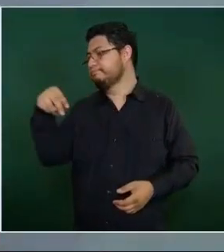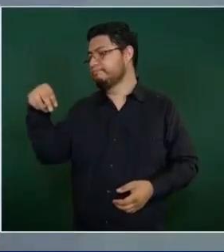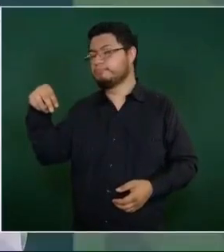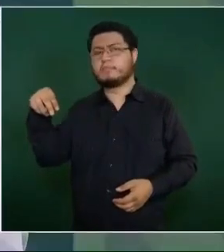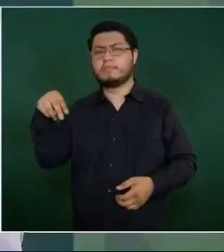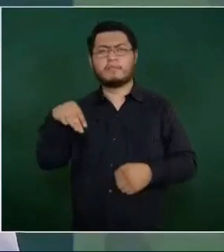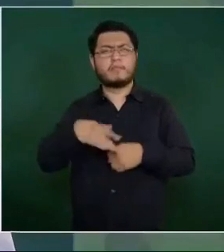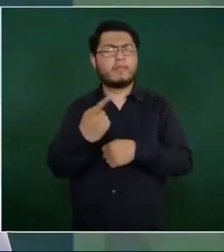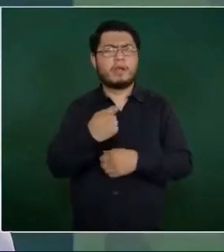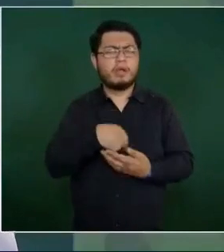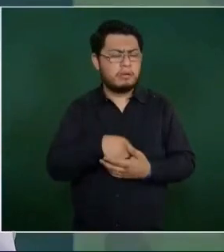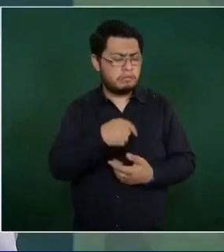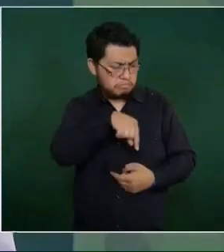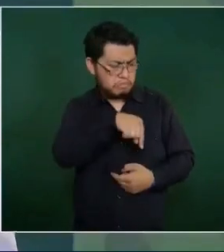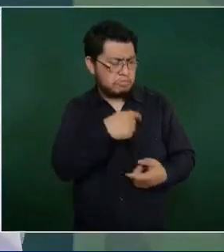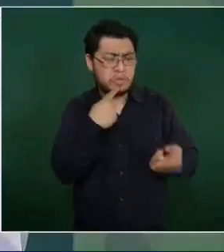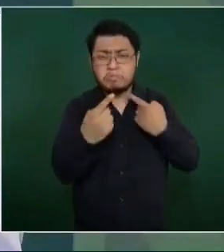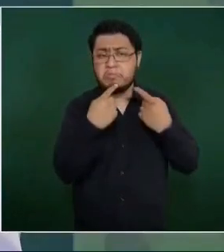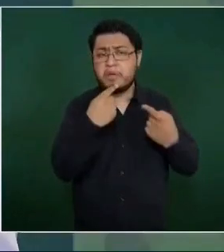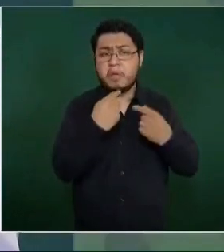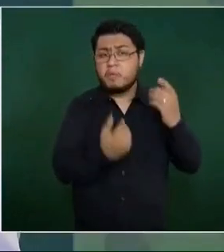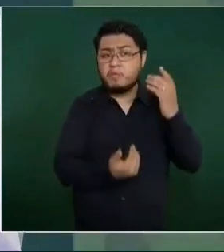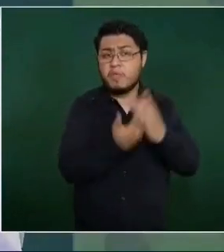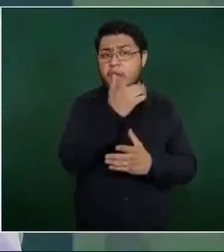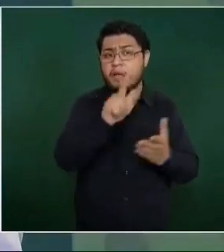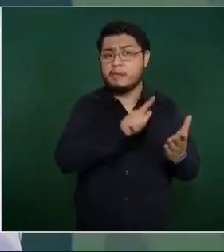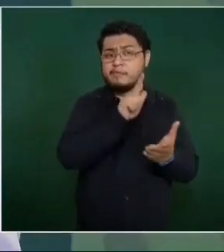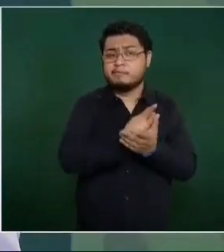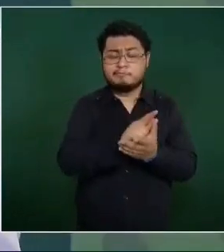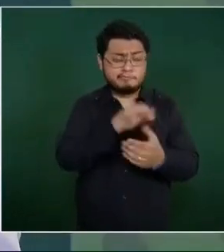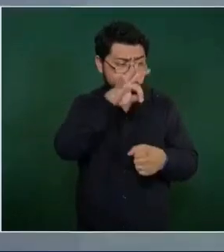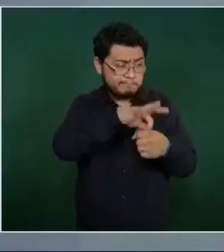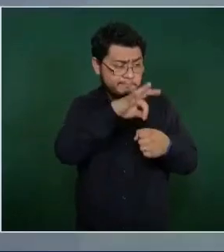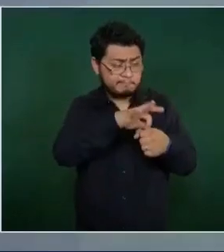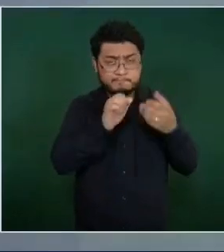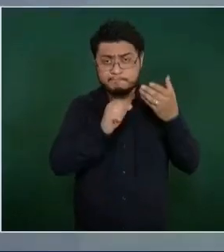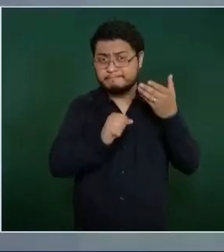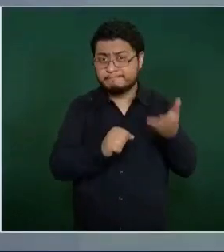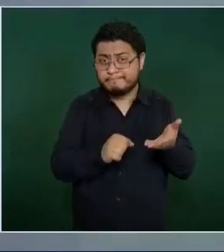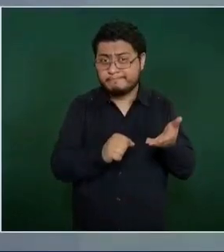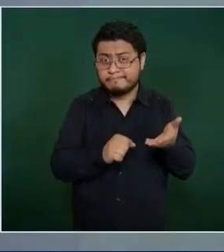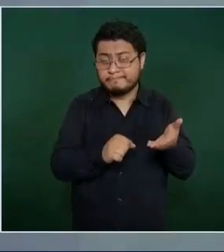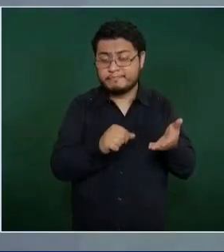porque estamos hablando aquí de una nueva ley electoral